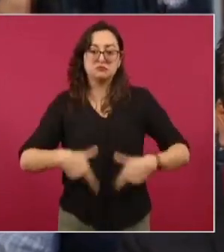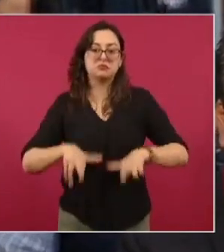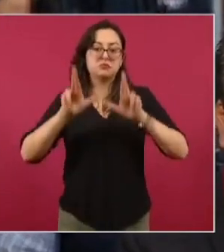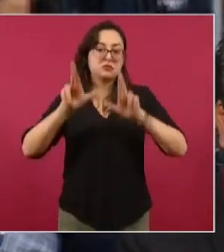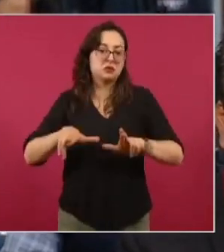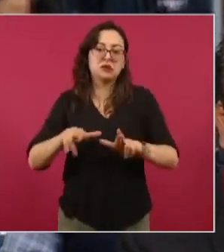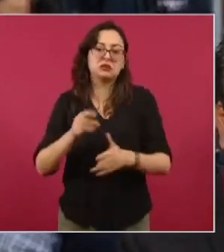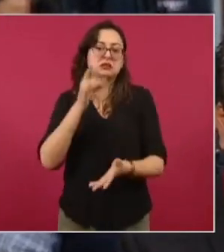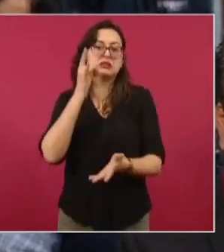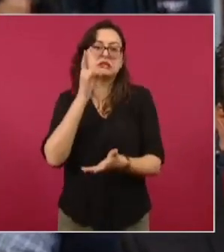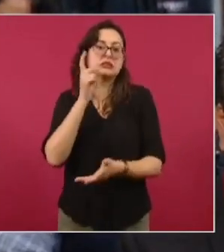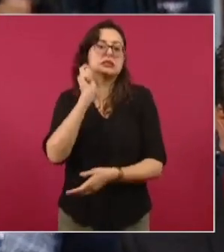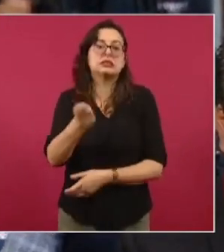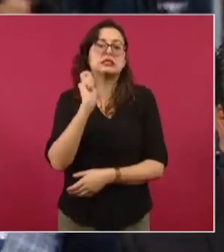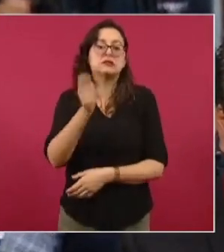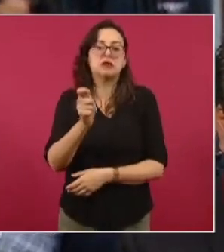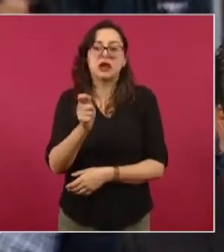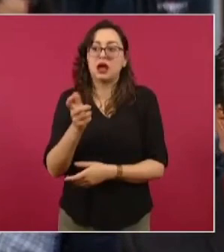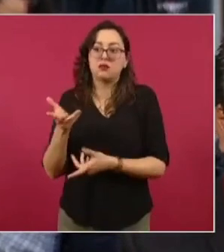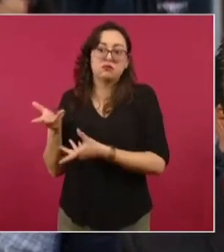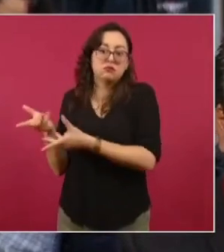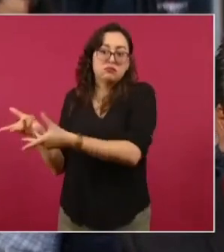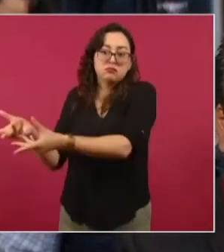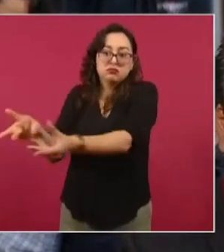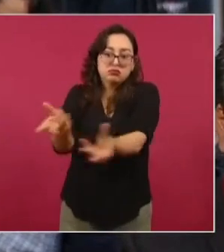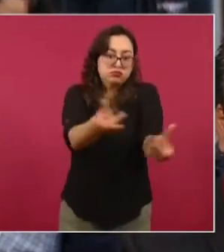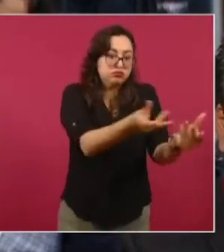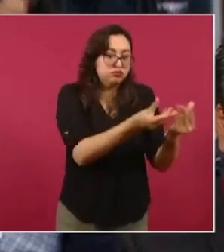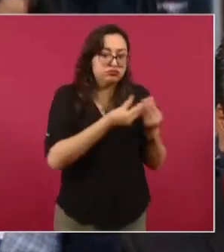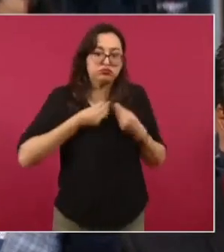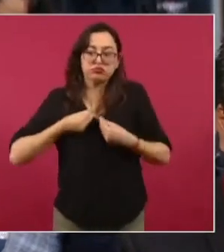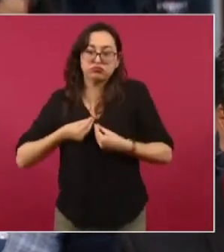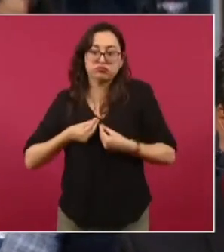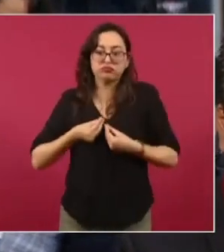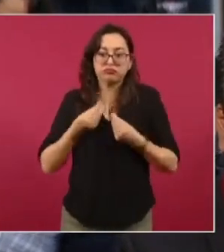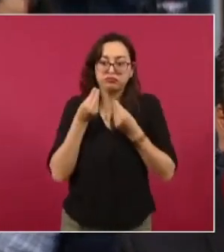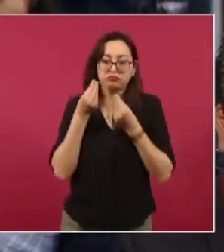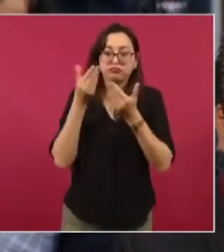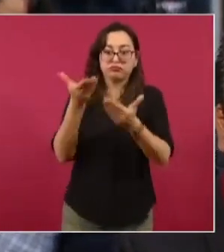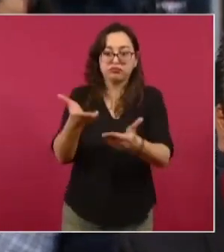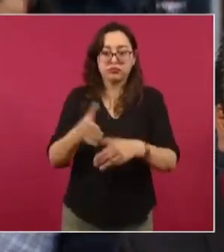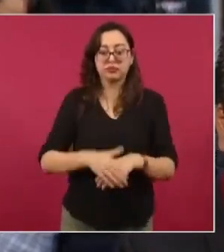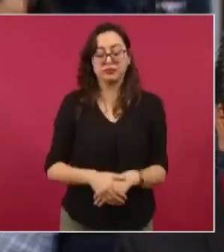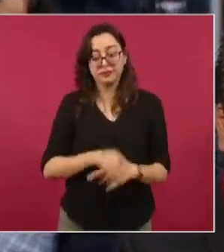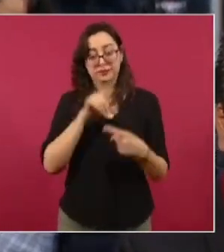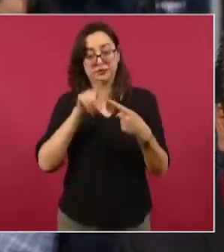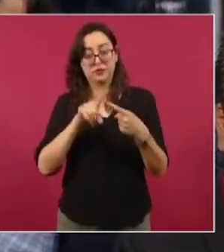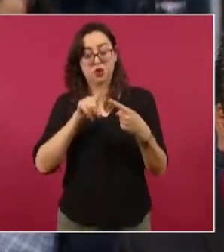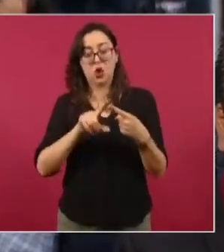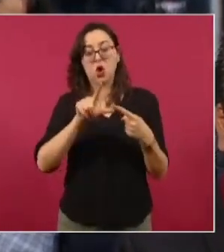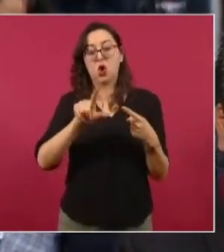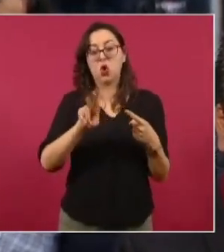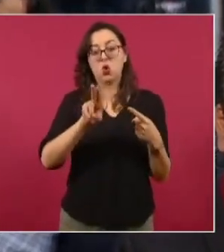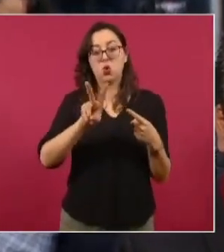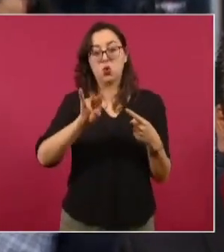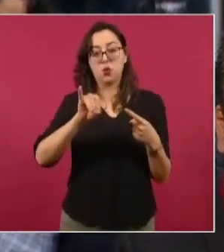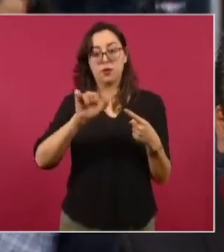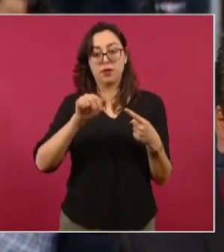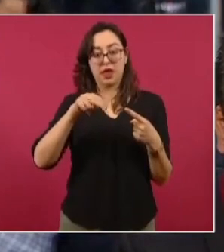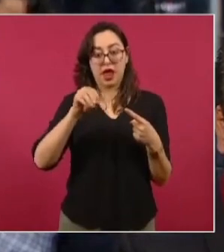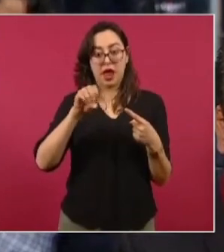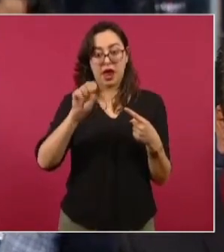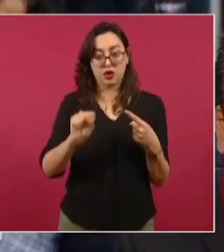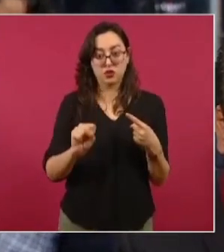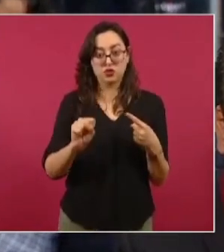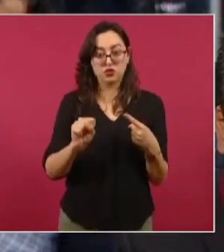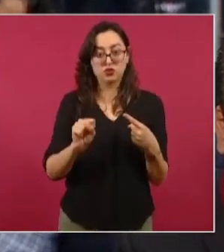vocería es esta idea de de traer la voz la primera que le traigo es de Luvianos acá cerquita al ratito